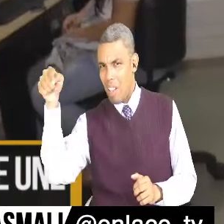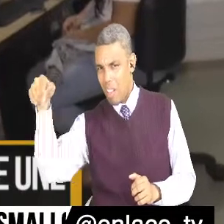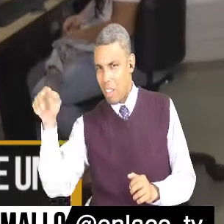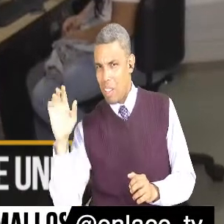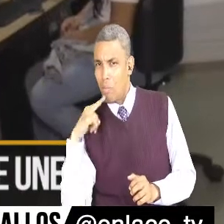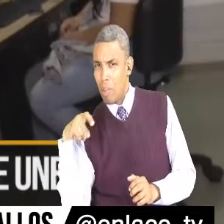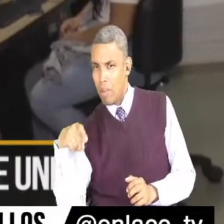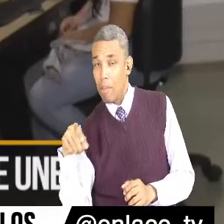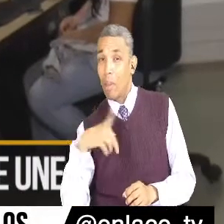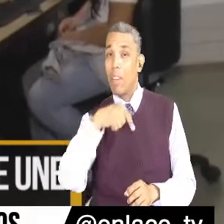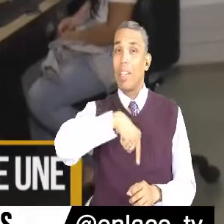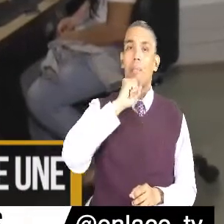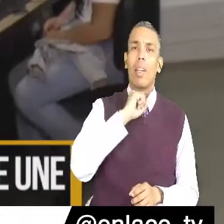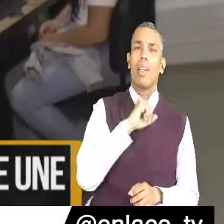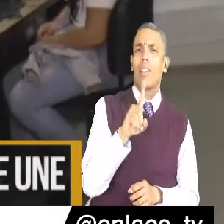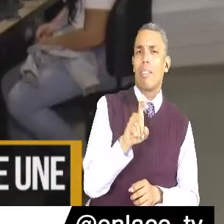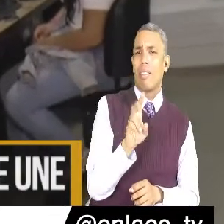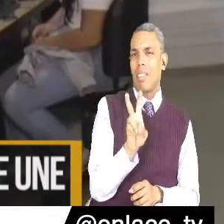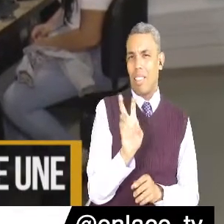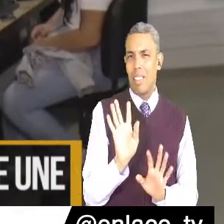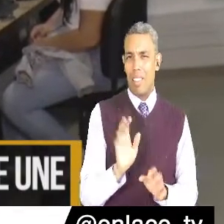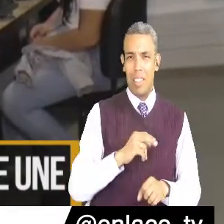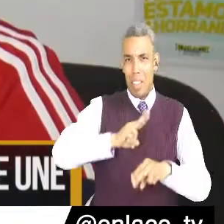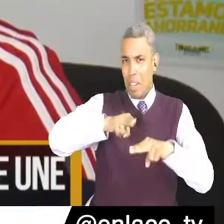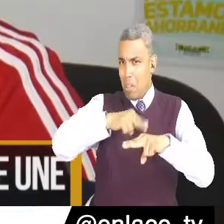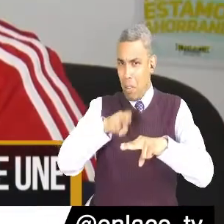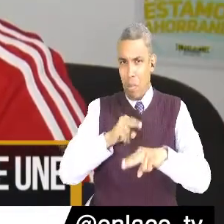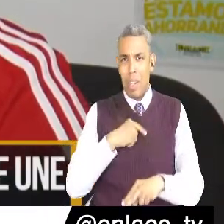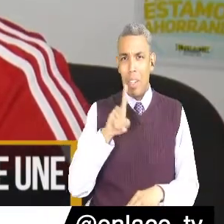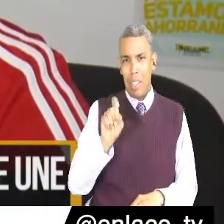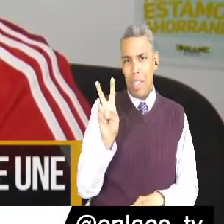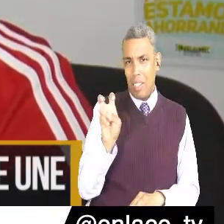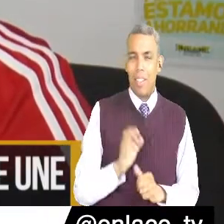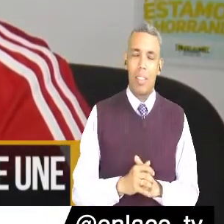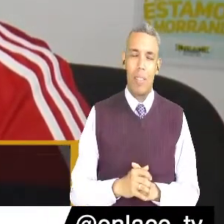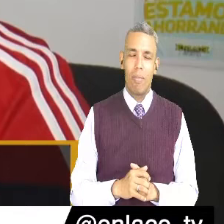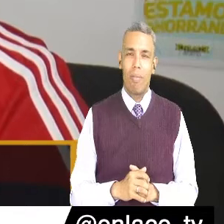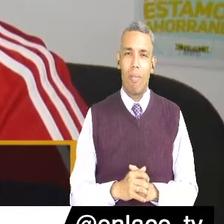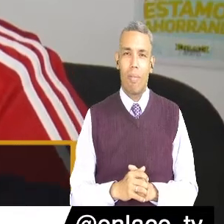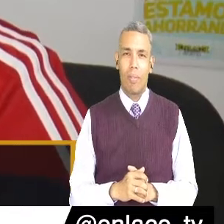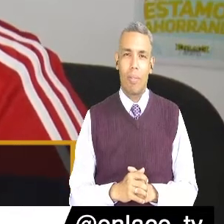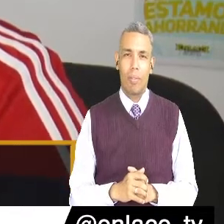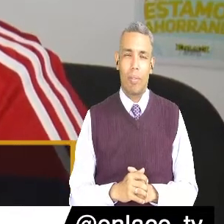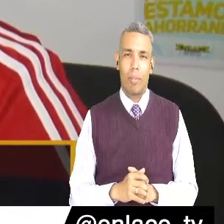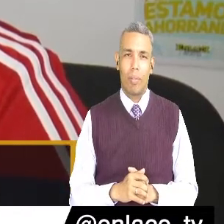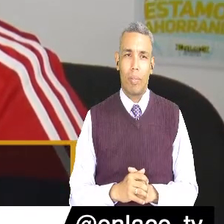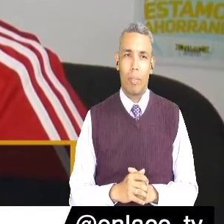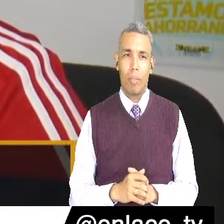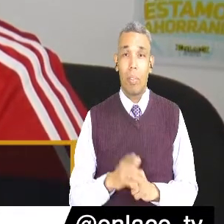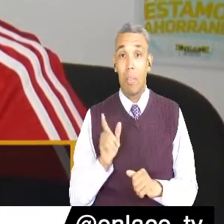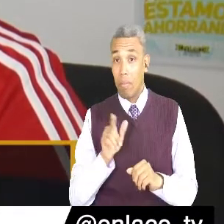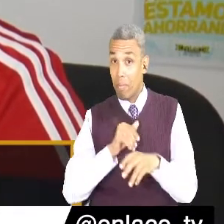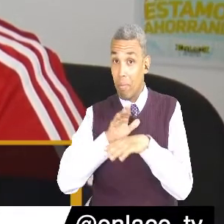el operador que en este momento está transmitiendo nuestra señal en la ciudad de Bucaramanga y Cúcuta. Entonces, pasar la voz a los